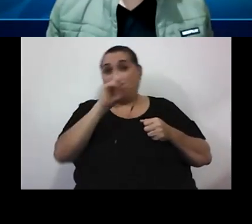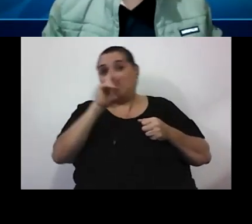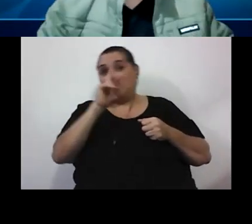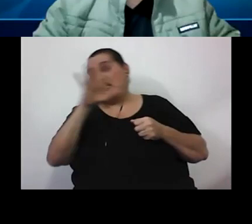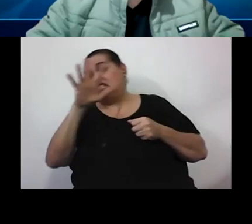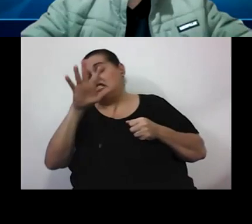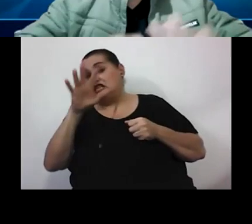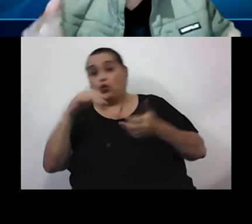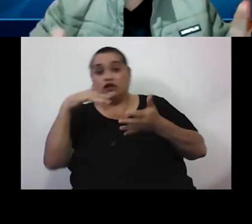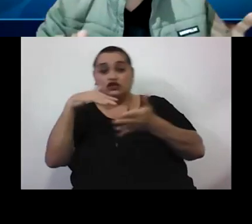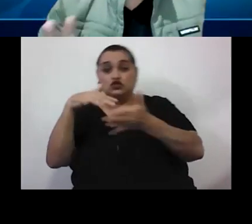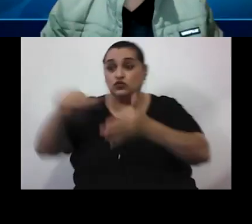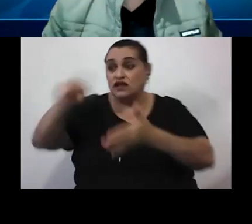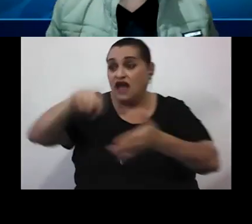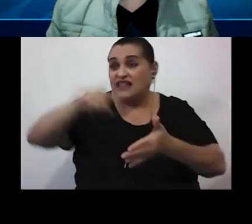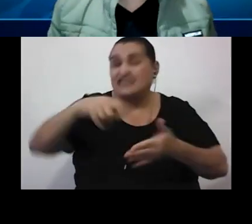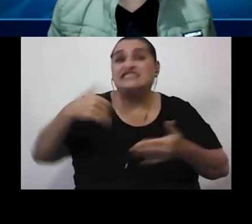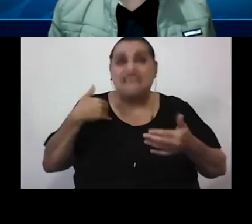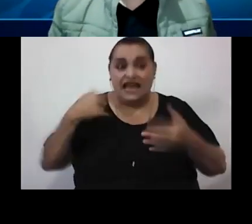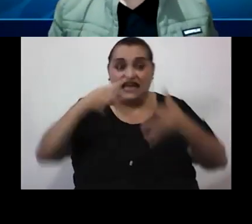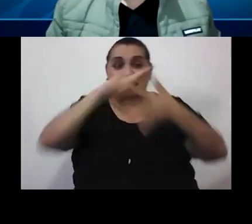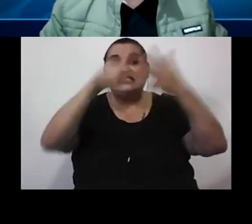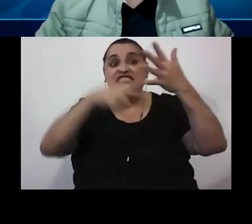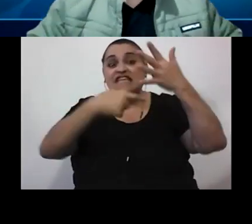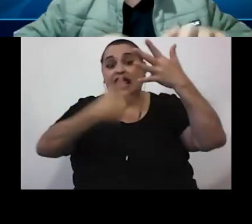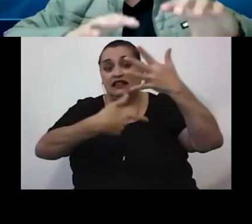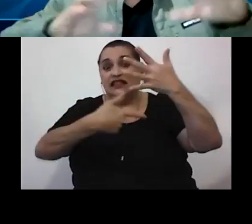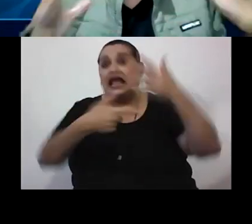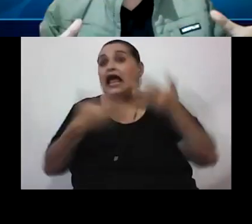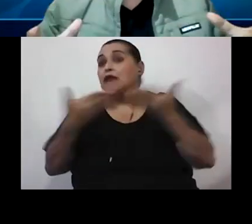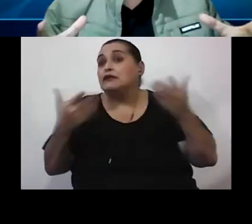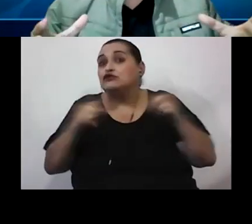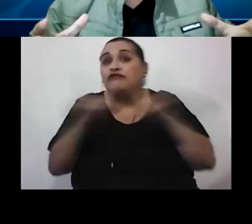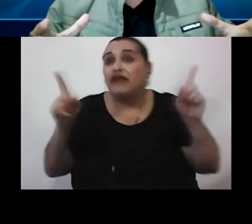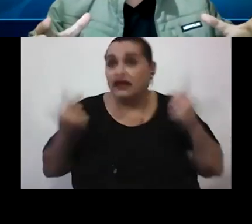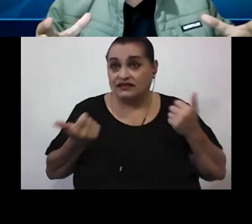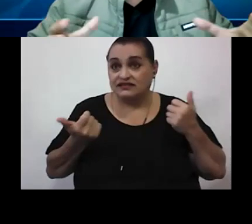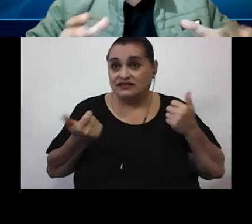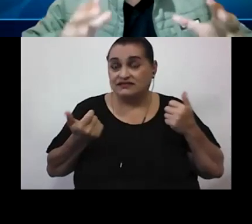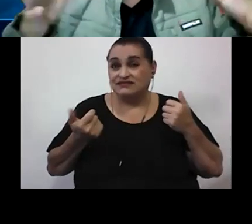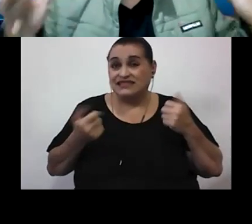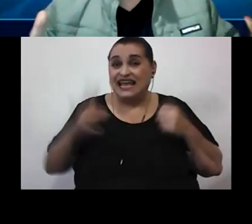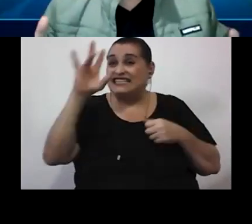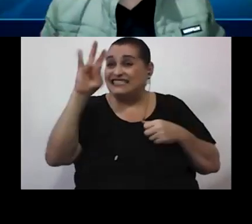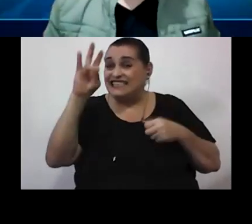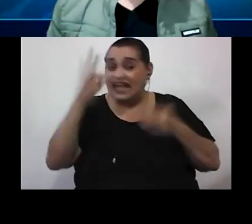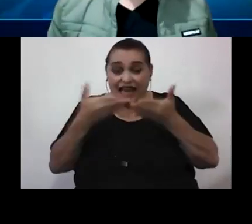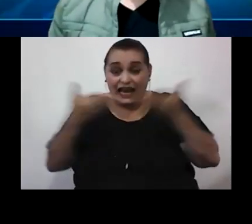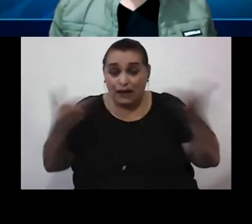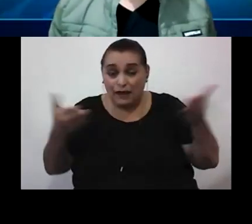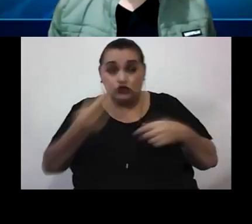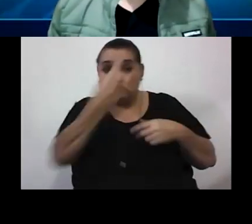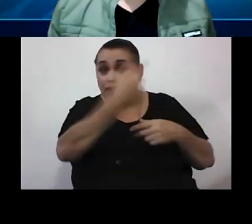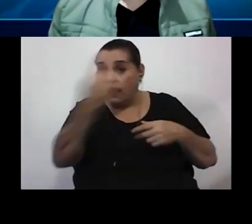30 alumnos que tienen estos 7 elementos diferentes. Y esos 7 elementos, en cada